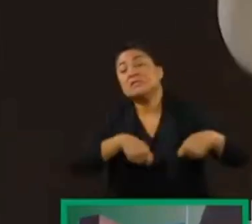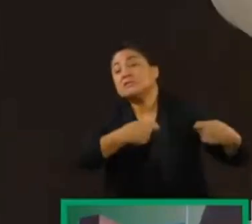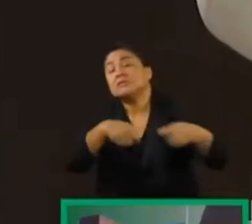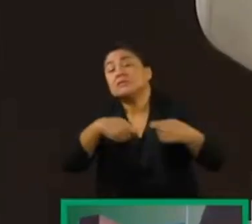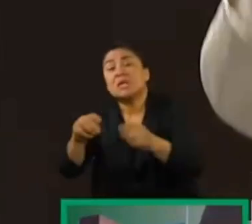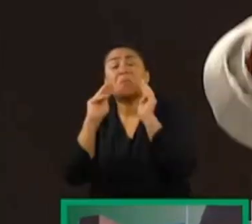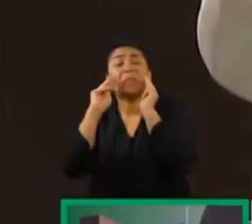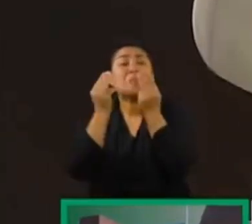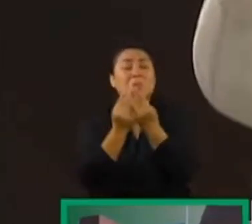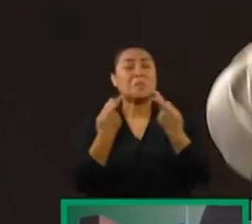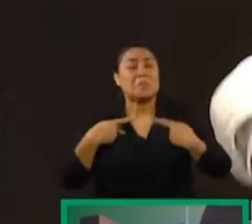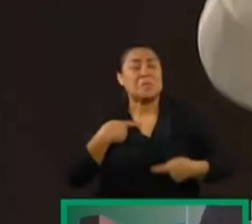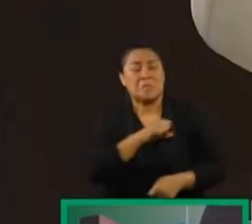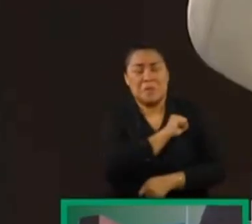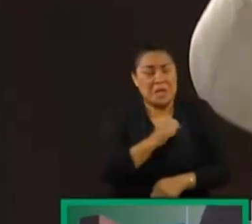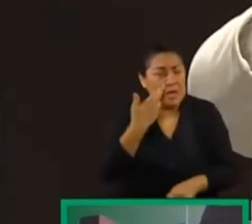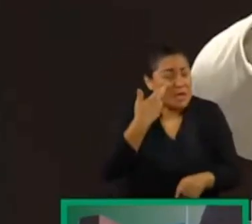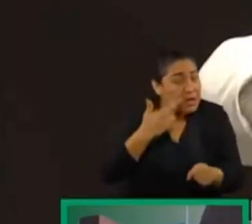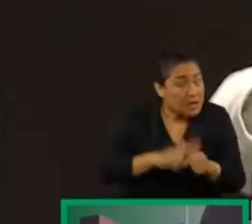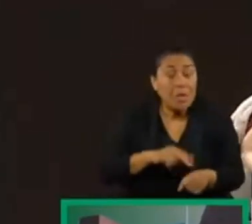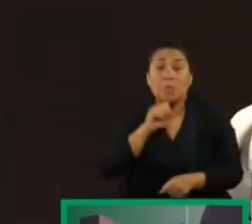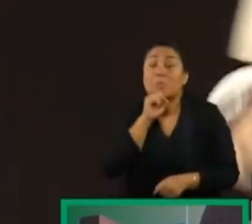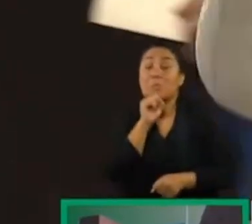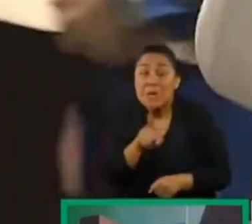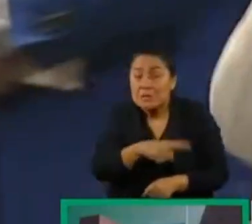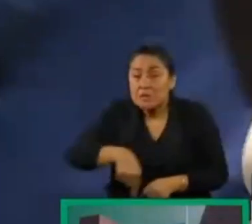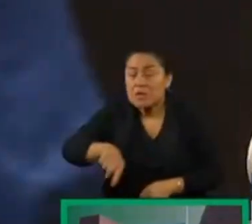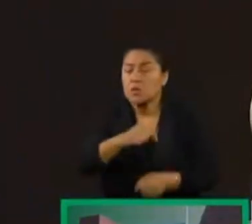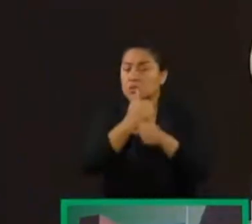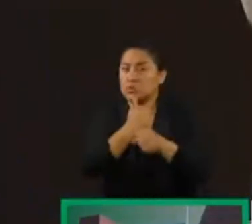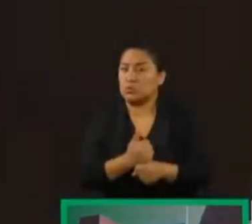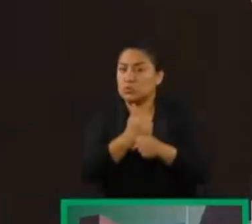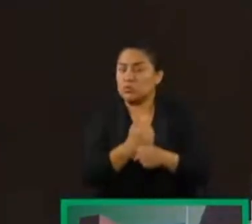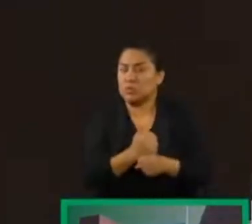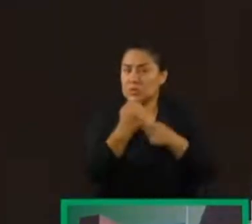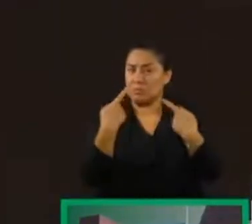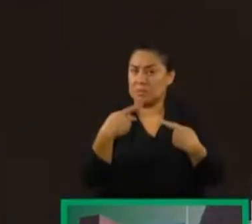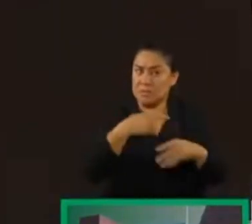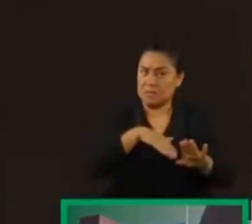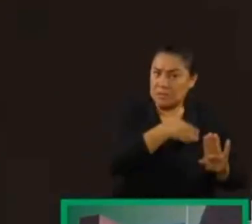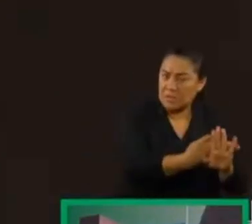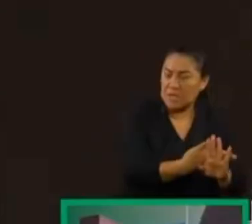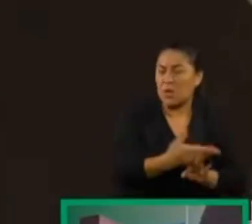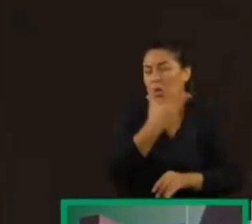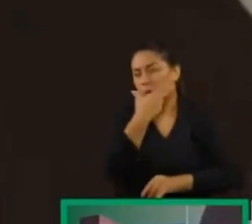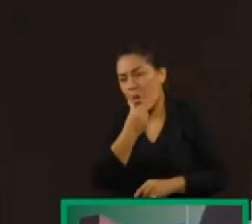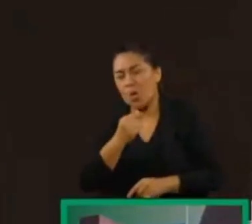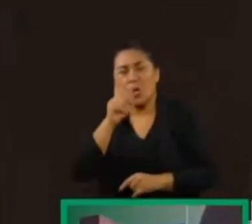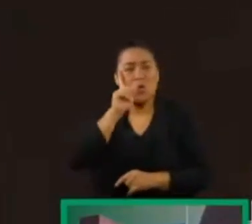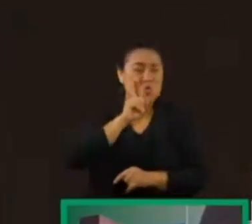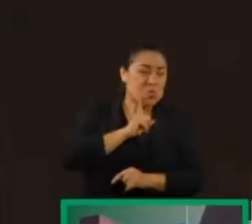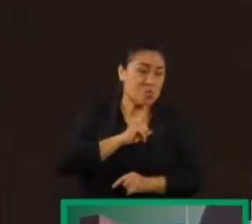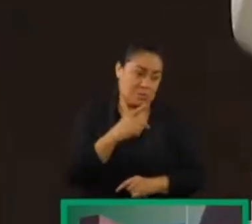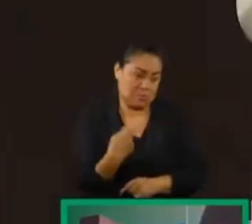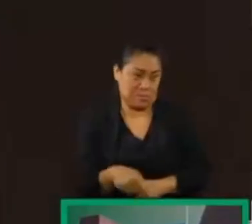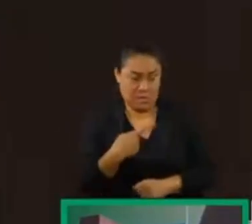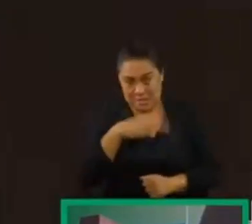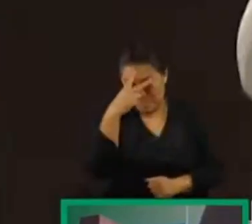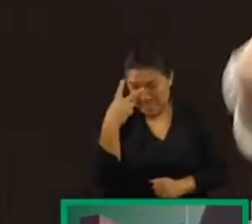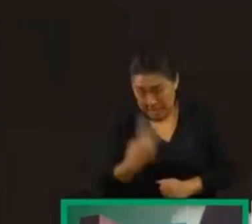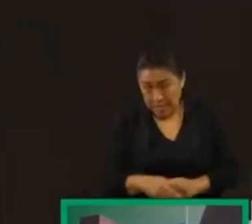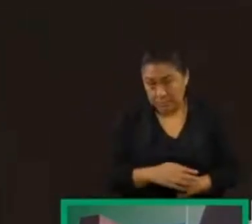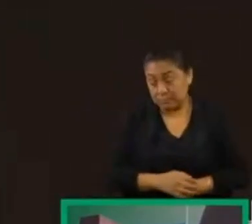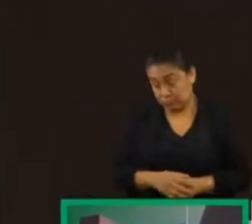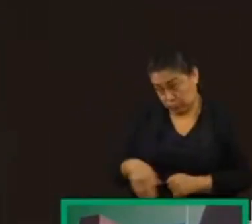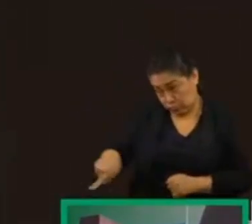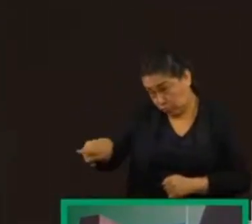delincuentes, terminaron en las manos de aquellos que dañaron a las familias, a los hombres y mujeres de este país.